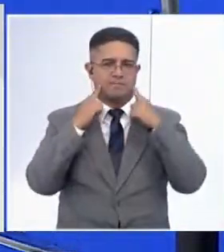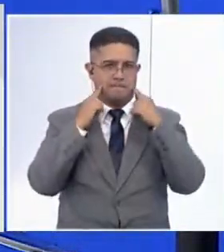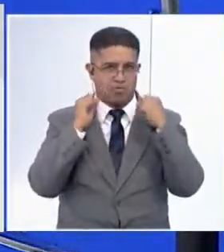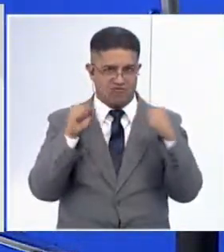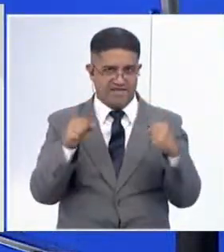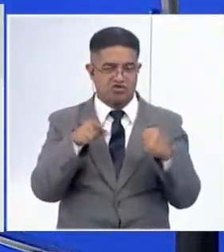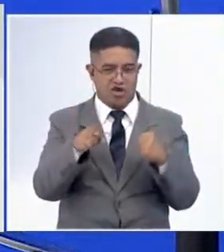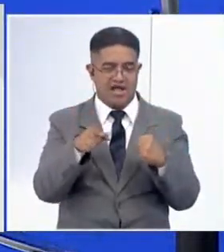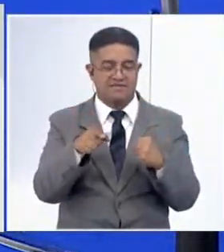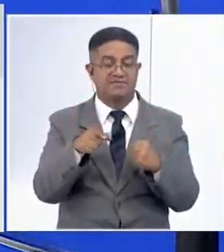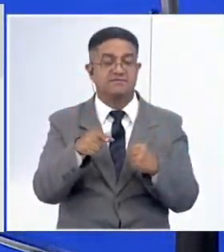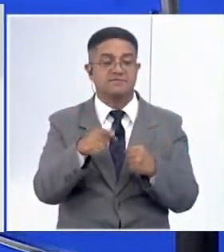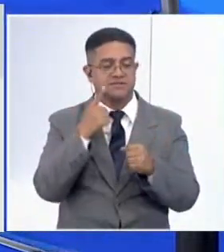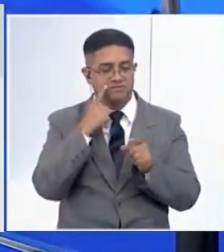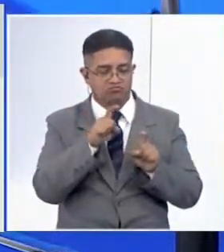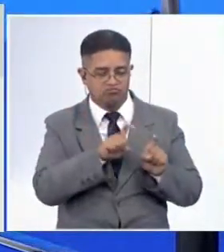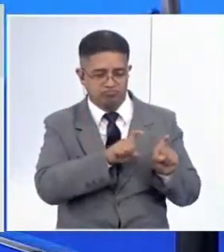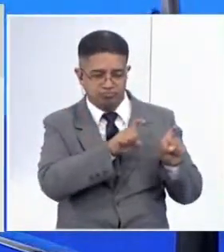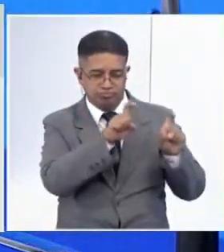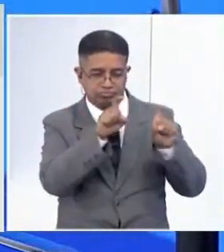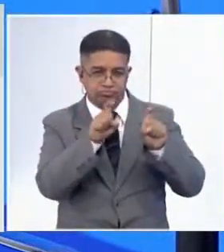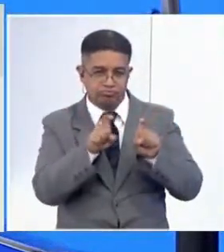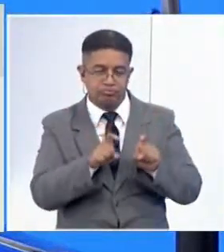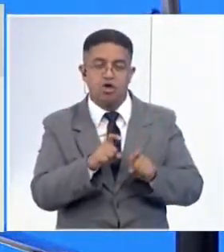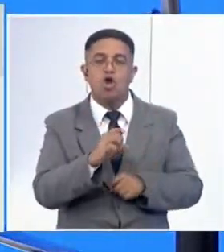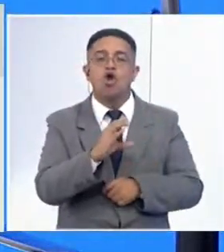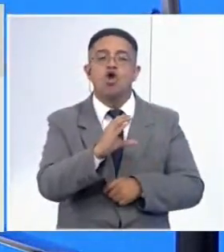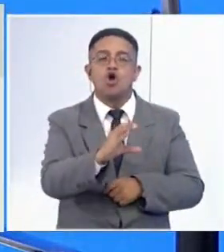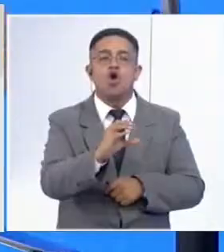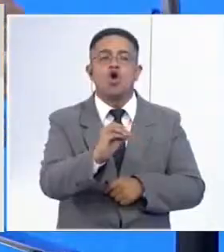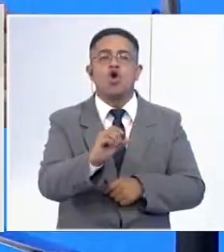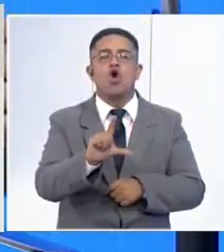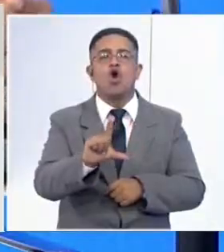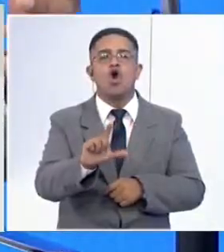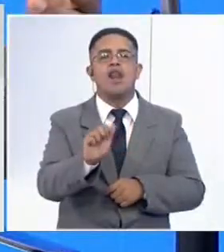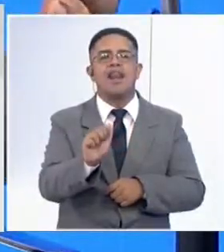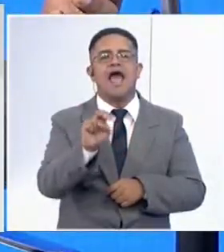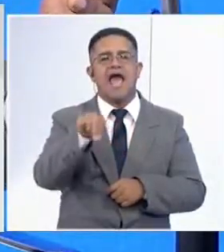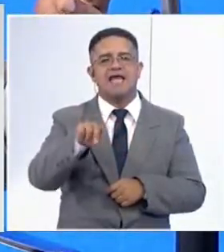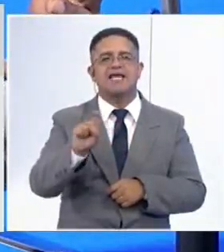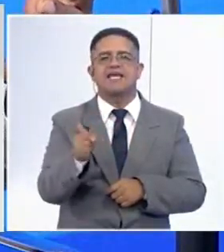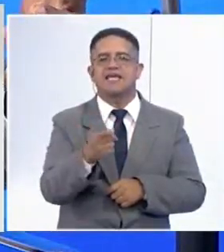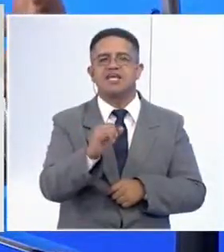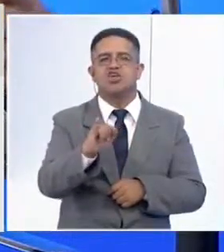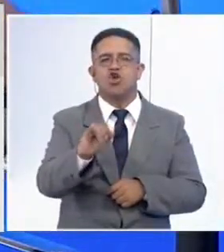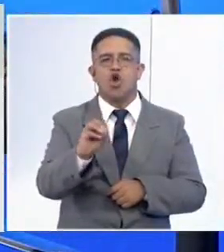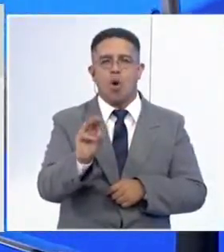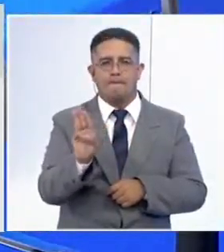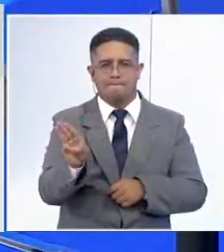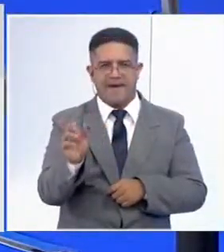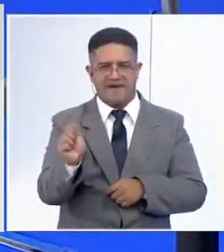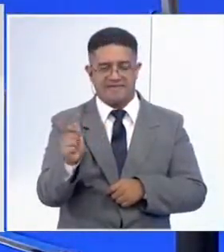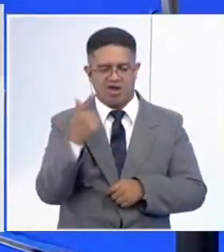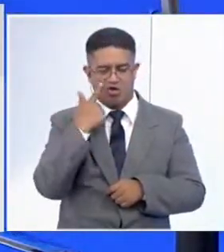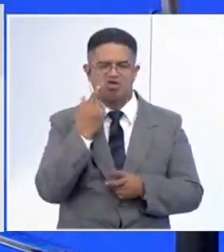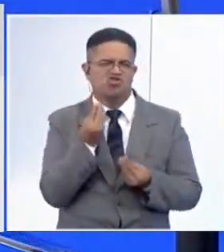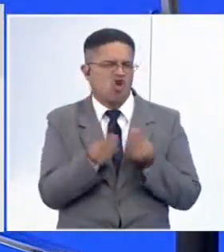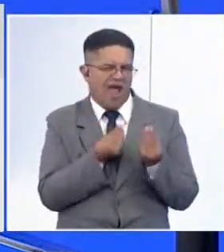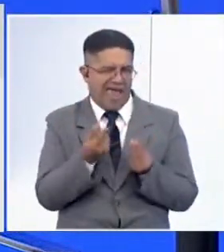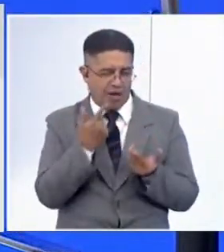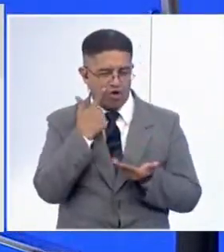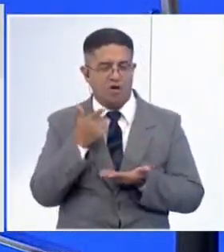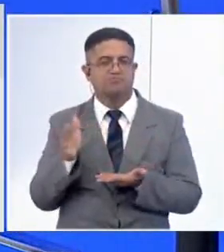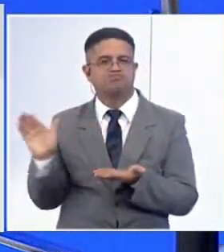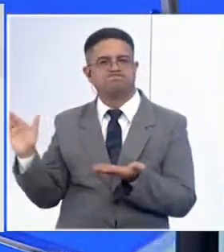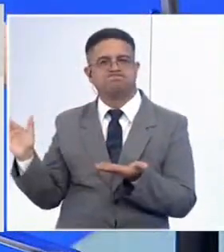biliares haciendo CEPRE, que se llama colangiopaquetografía retrógrada endoscópica, que es el procedimiento mediante nosotros podemos sacar estos cálculos.